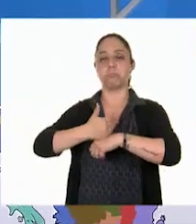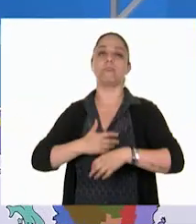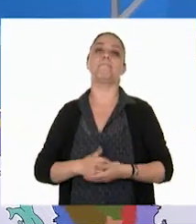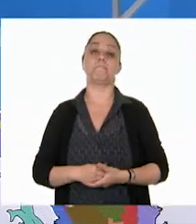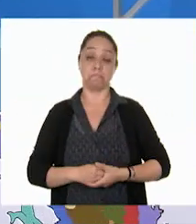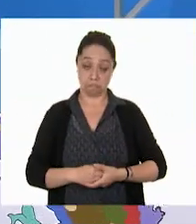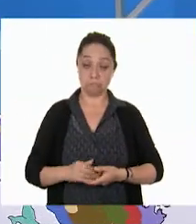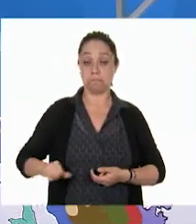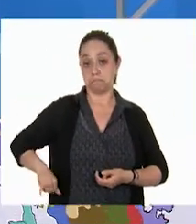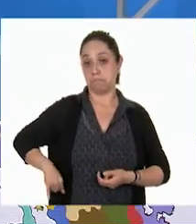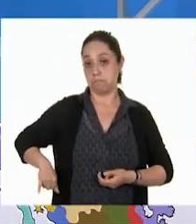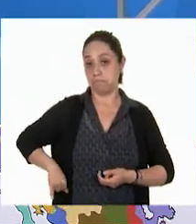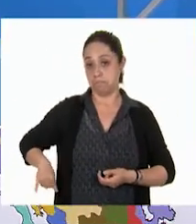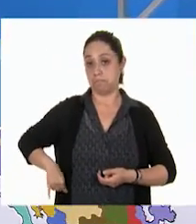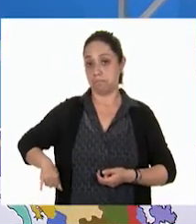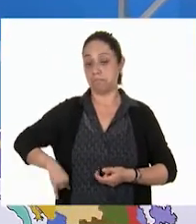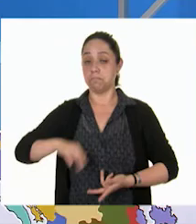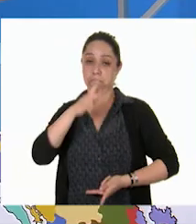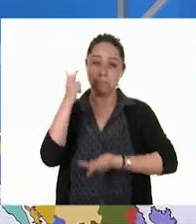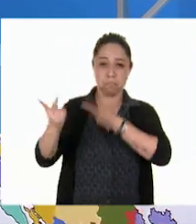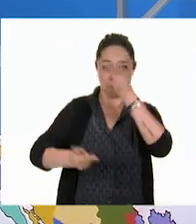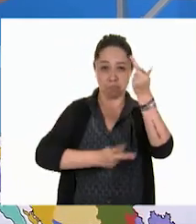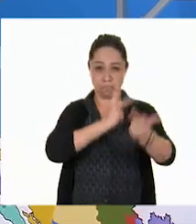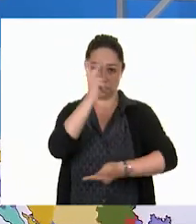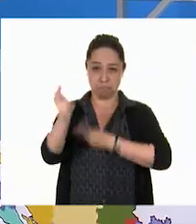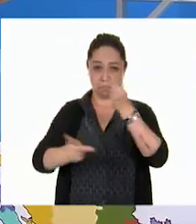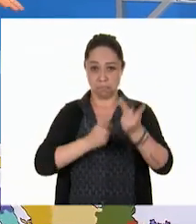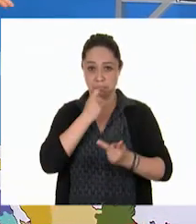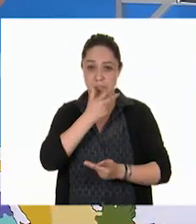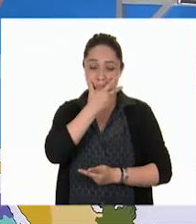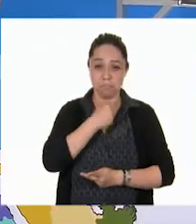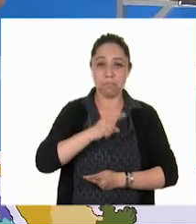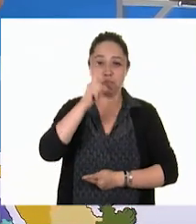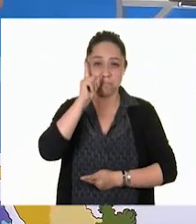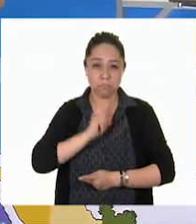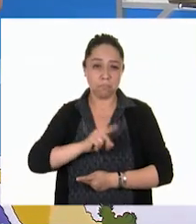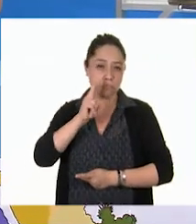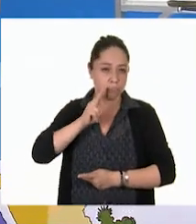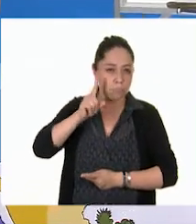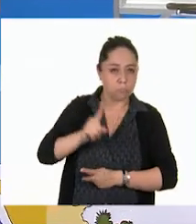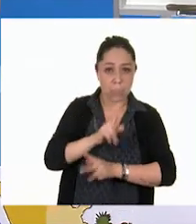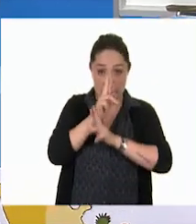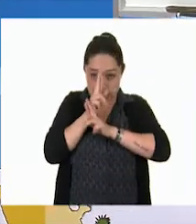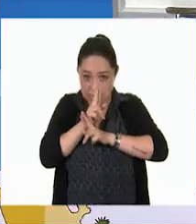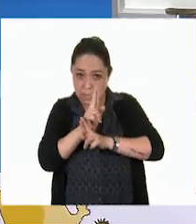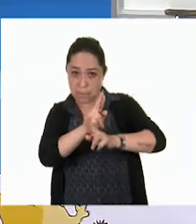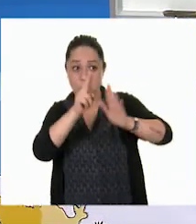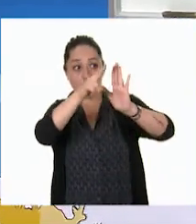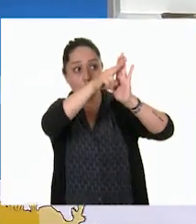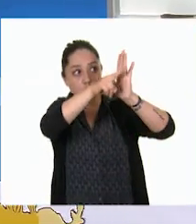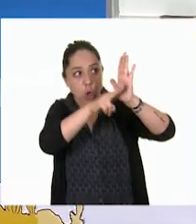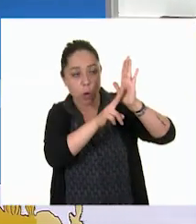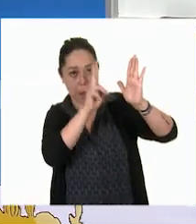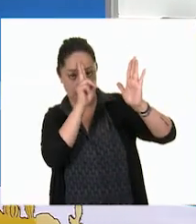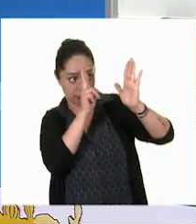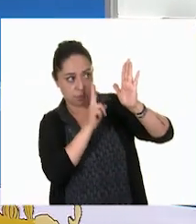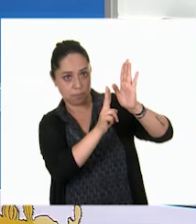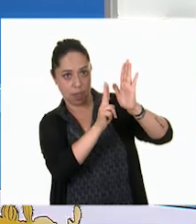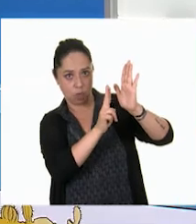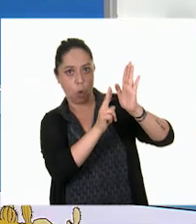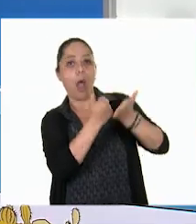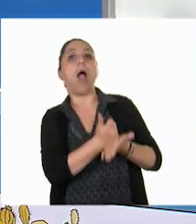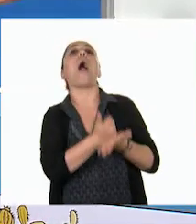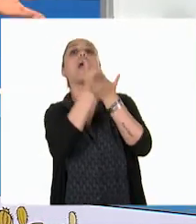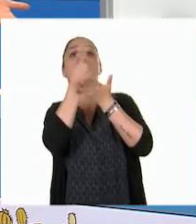Muy interesante sondeo de niñas y niños. Logramos apreciar que el respeto a las normas genera un ambiente